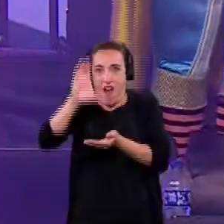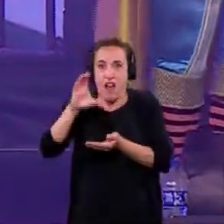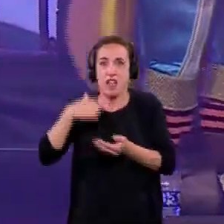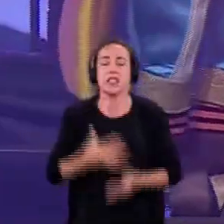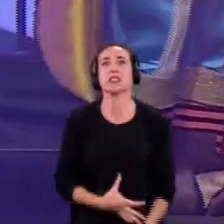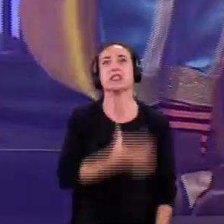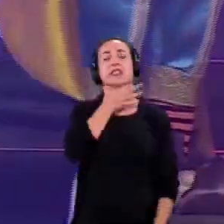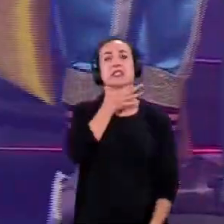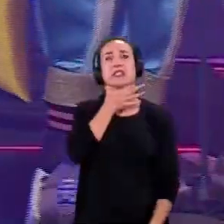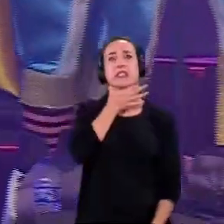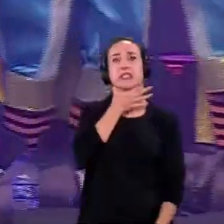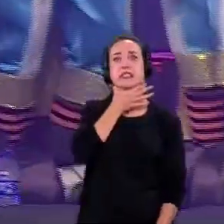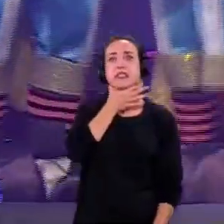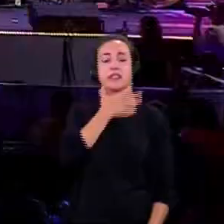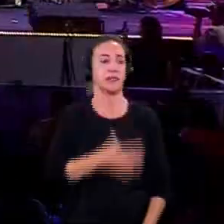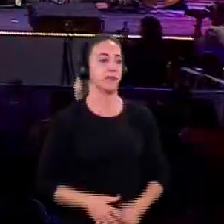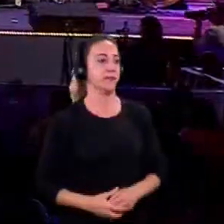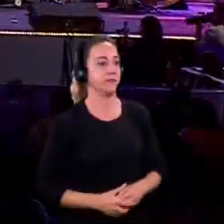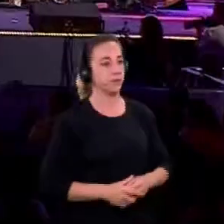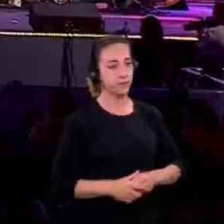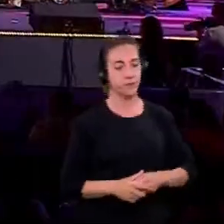te ponen.